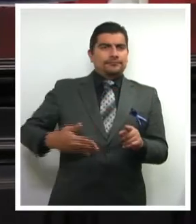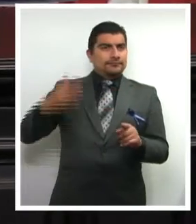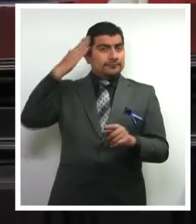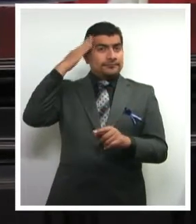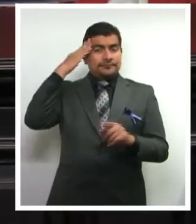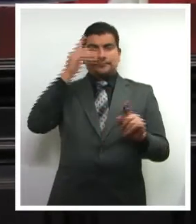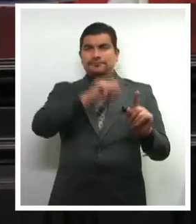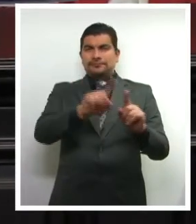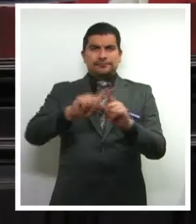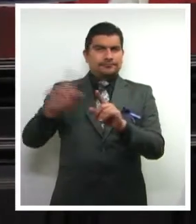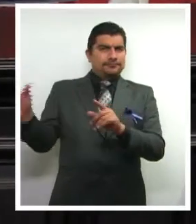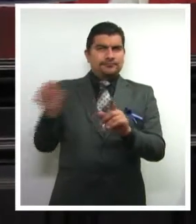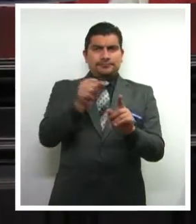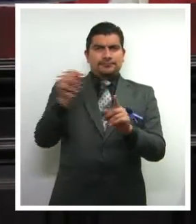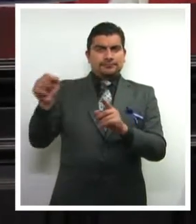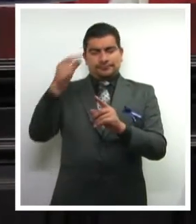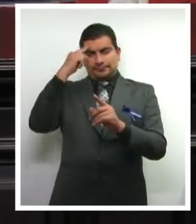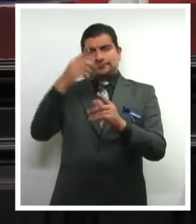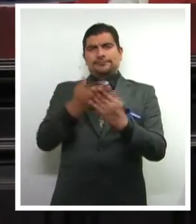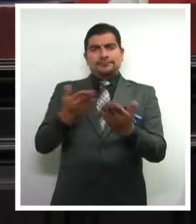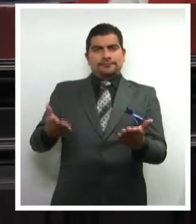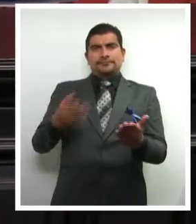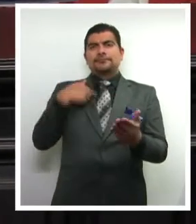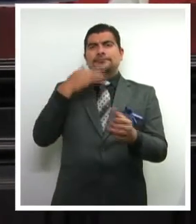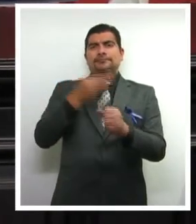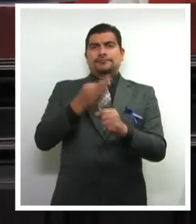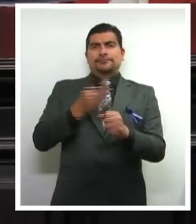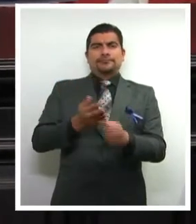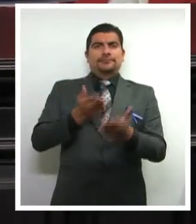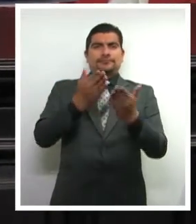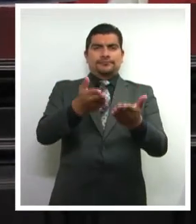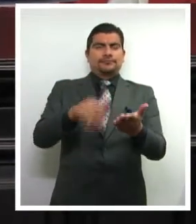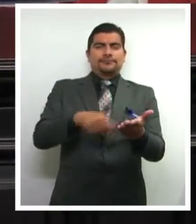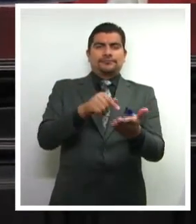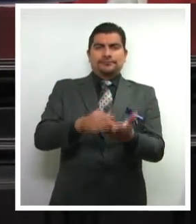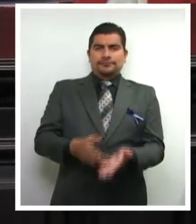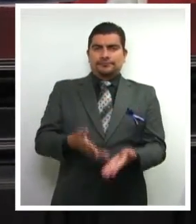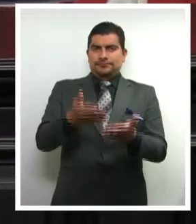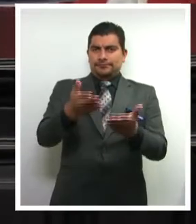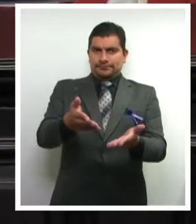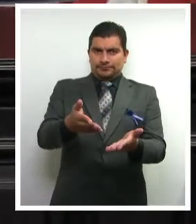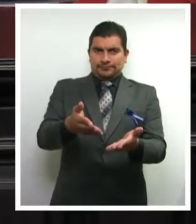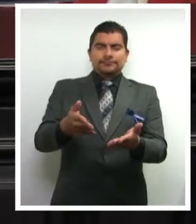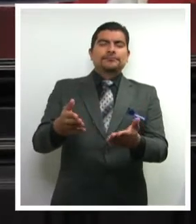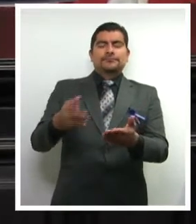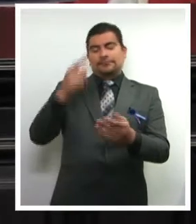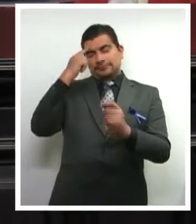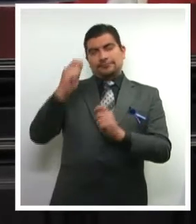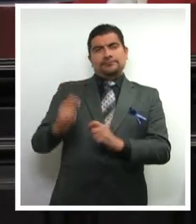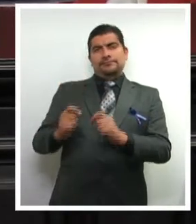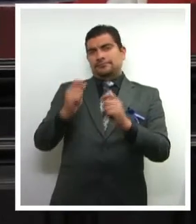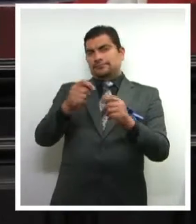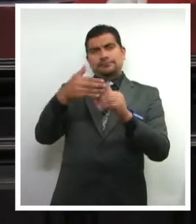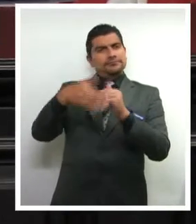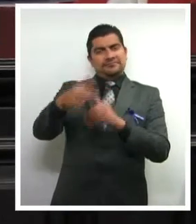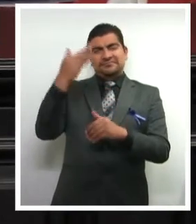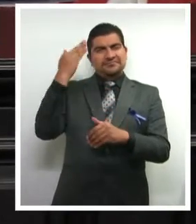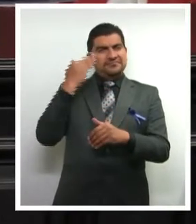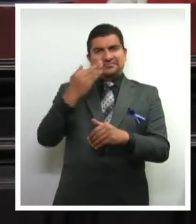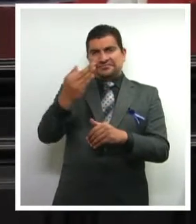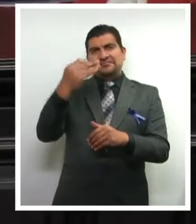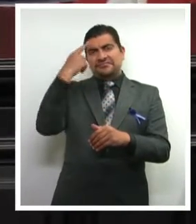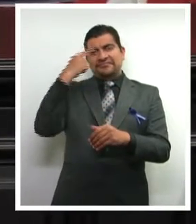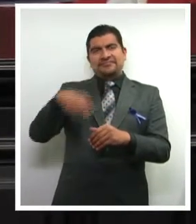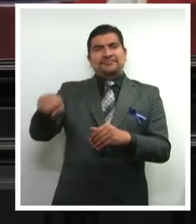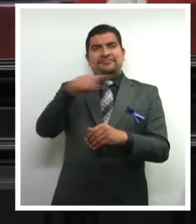se establece ya de manera puntual el espacio que será asignado de manera permanente